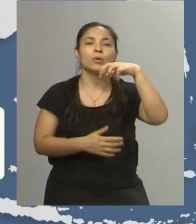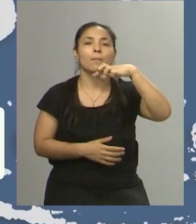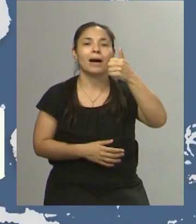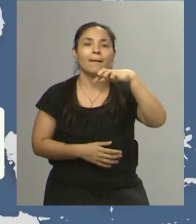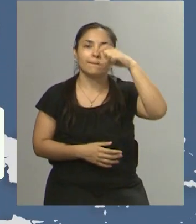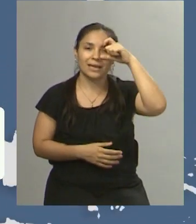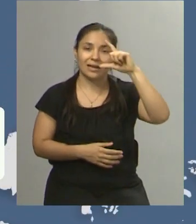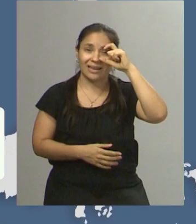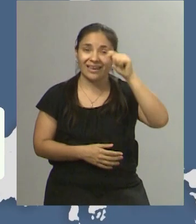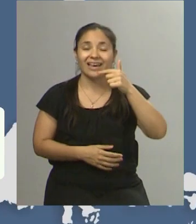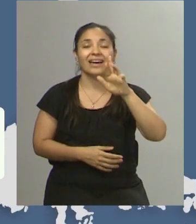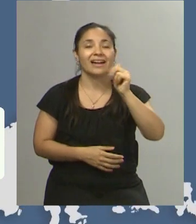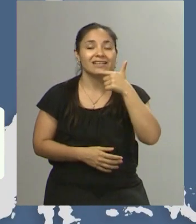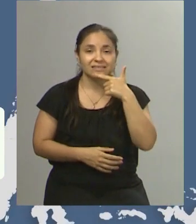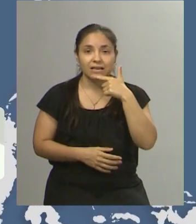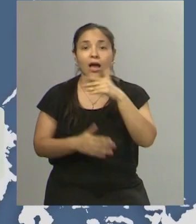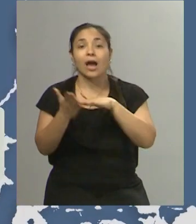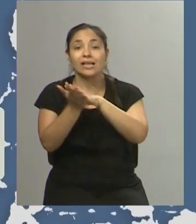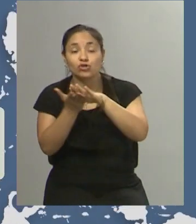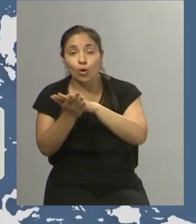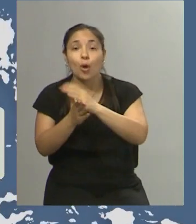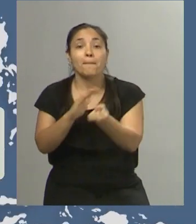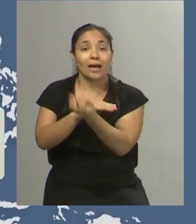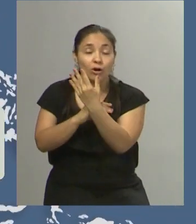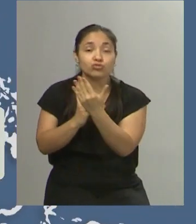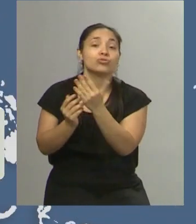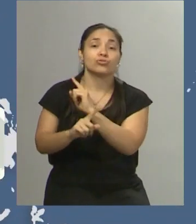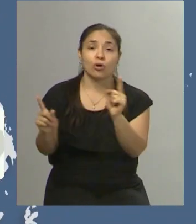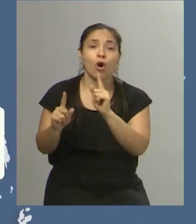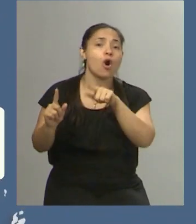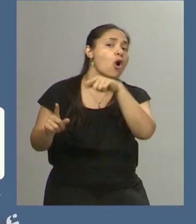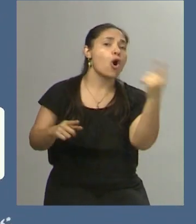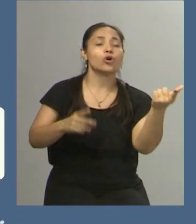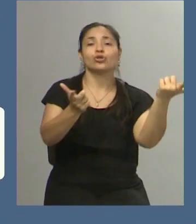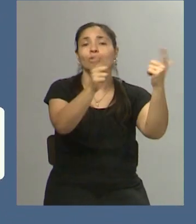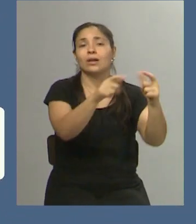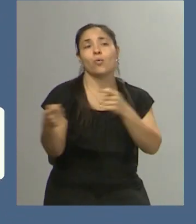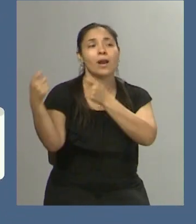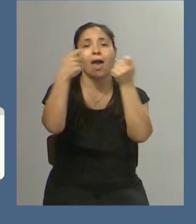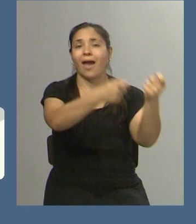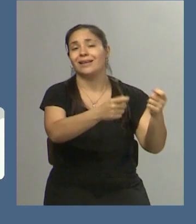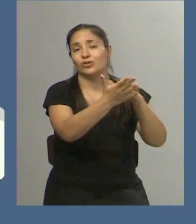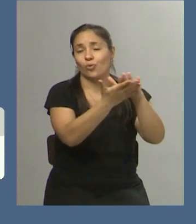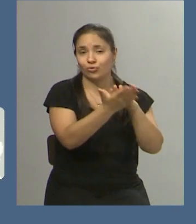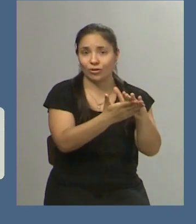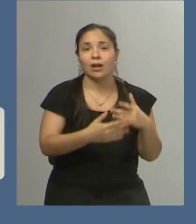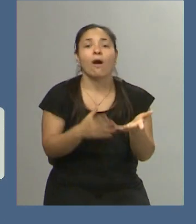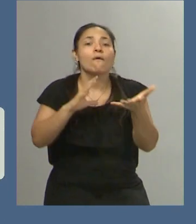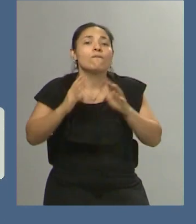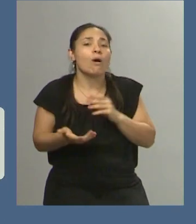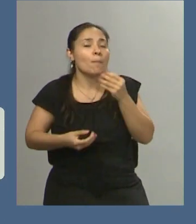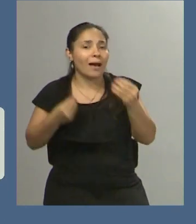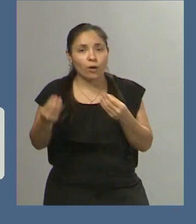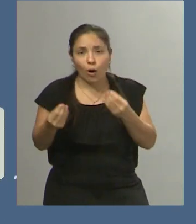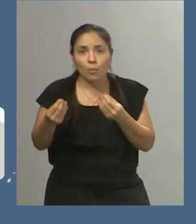terminó resolviendo en el marco del Mercosur, sino que se lo terminó llevando a otros tribunales. Entonces, ¿de qué manera se podrían llegar